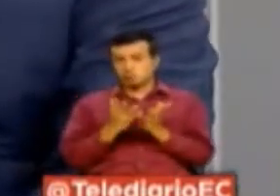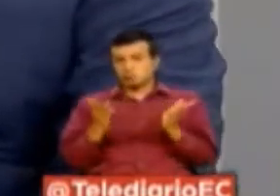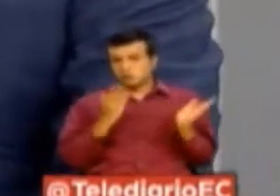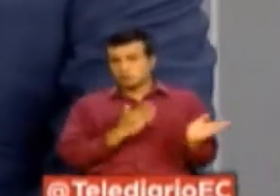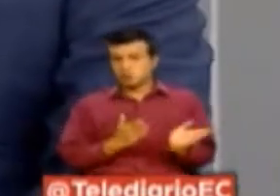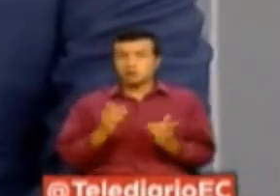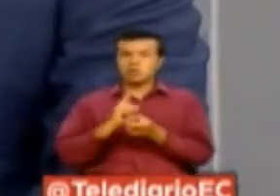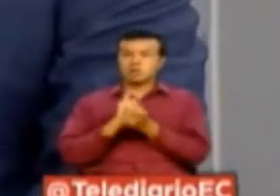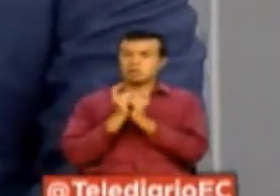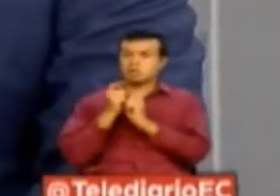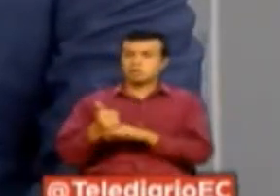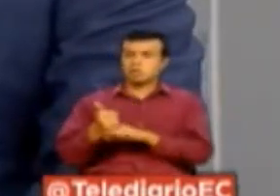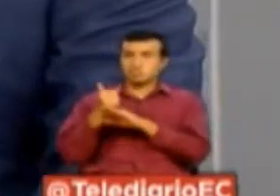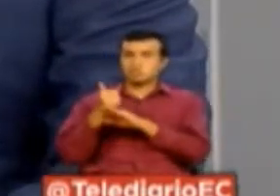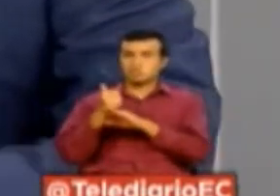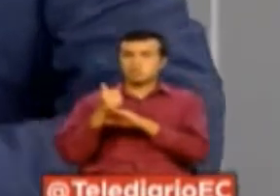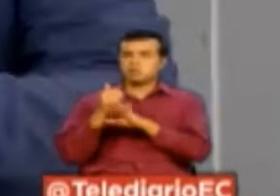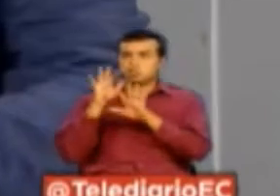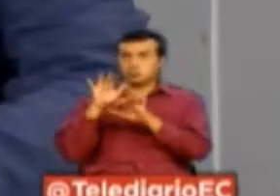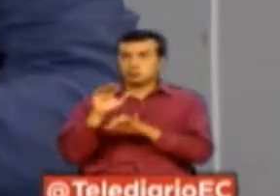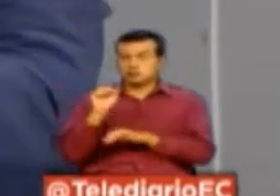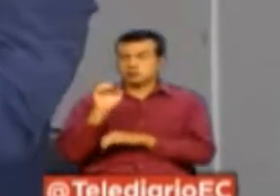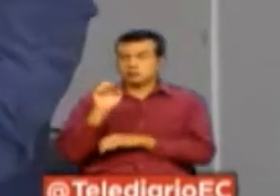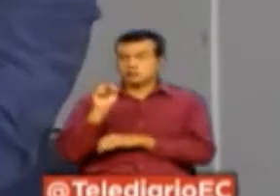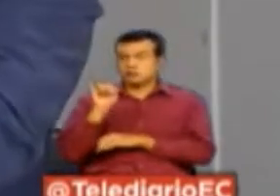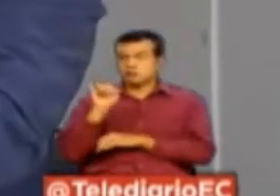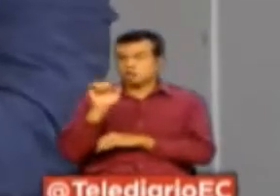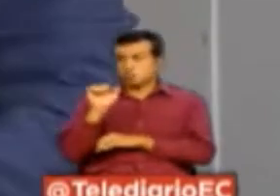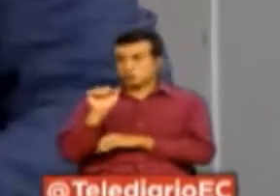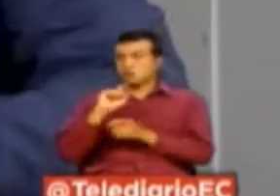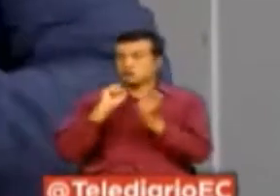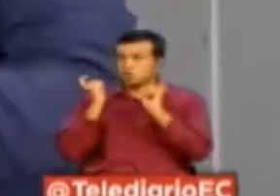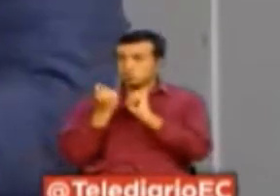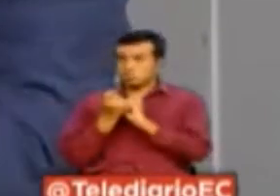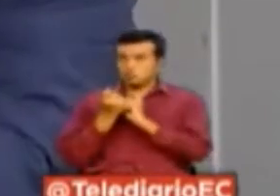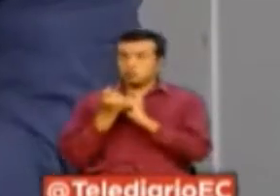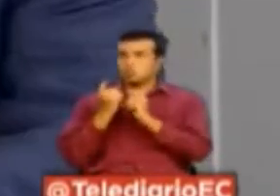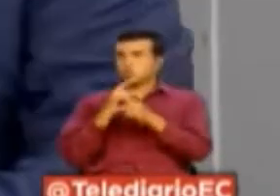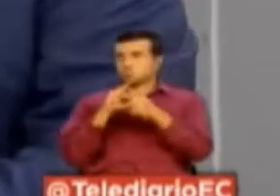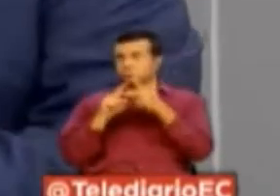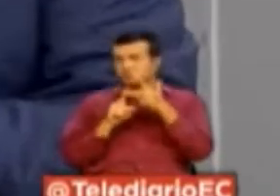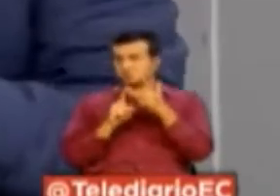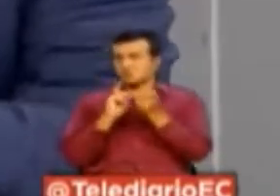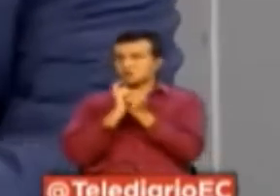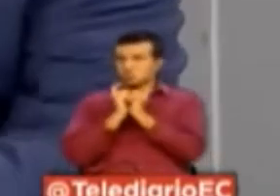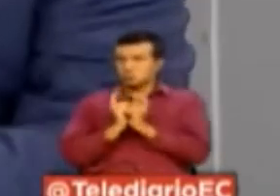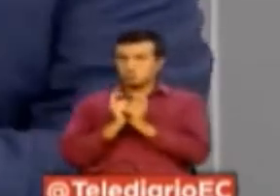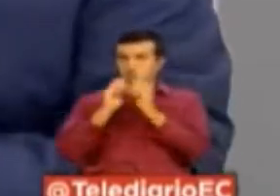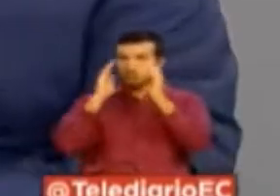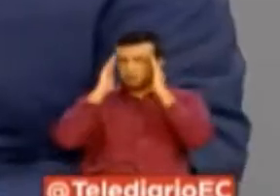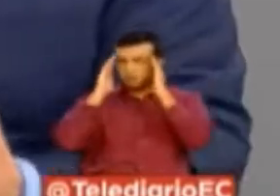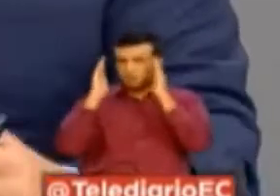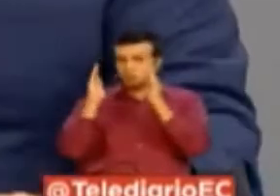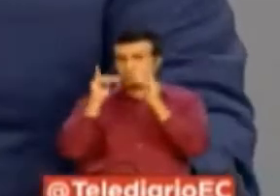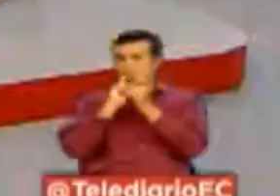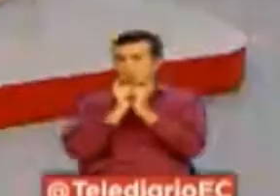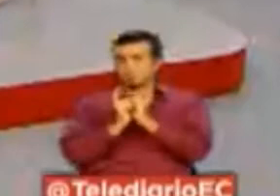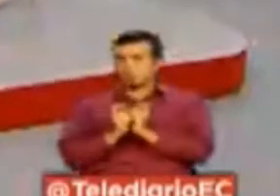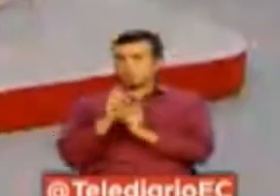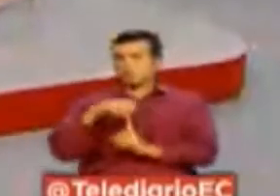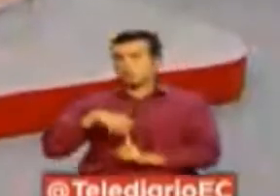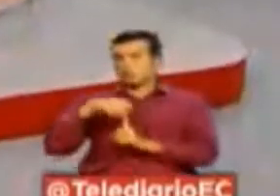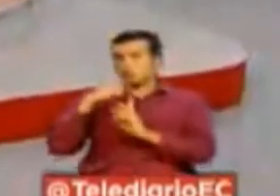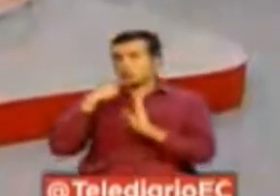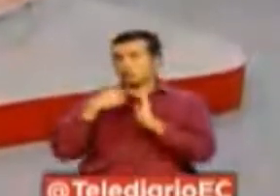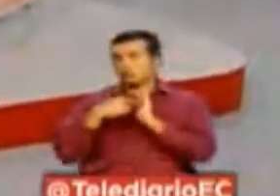cambiar al titular de la senad y operar modificaciones en los enfoques y prioridades